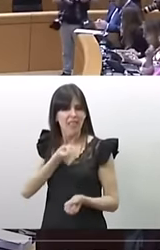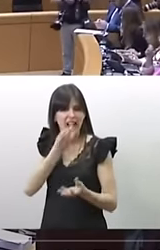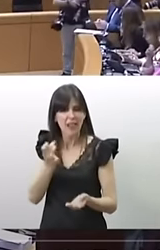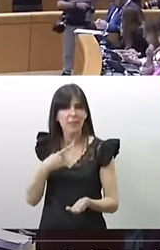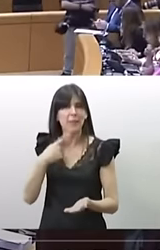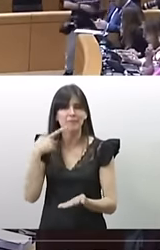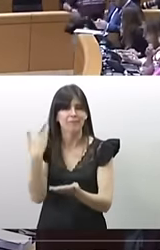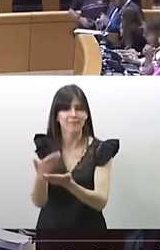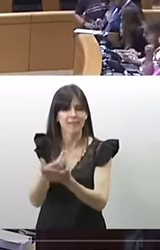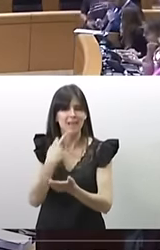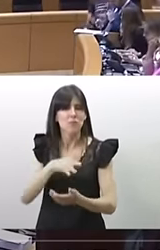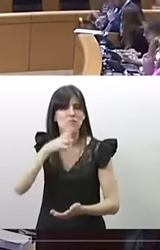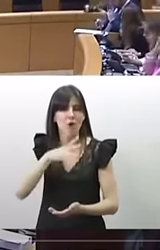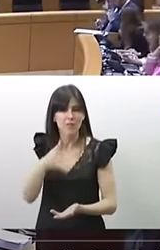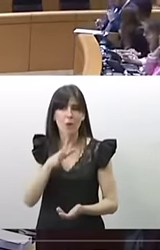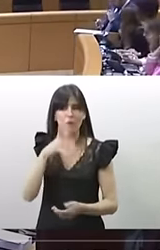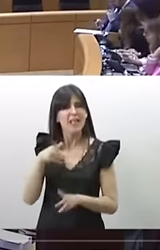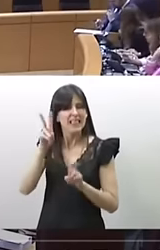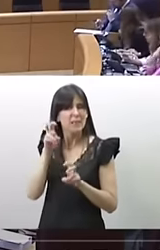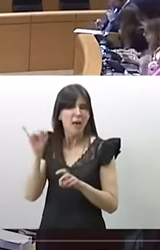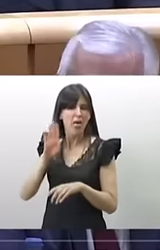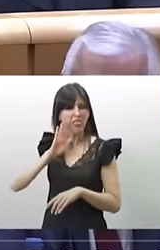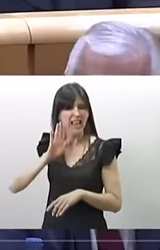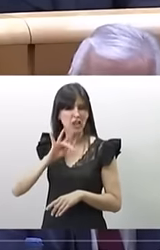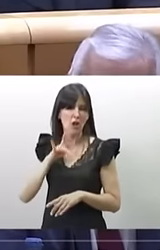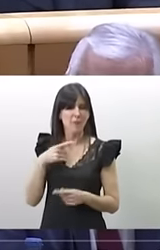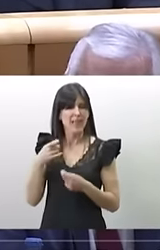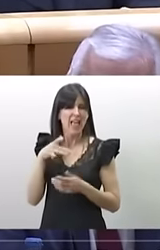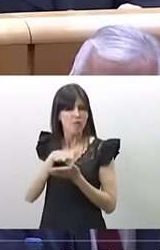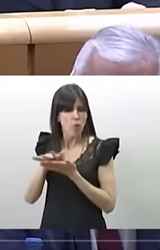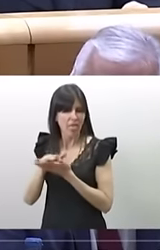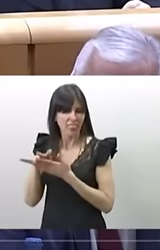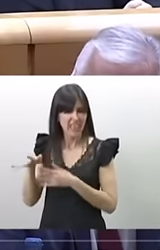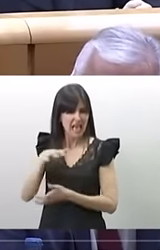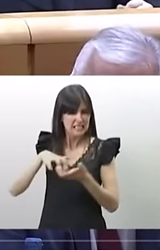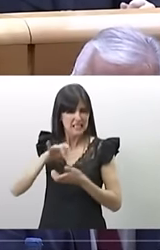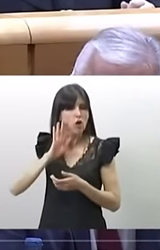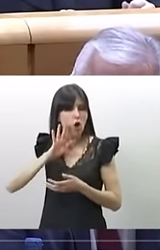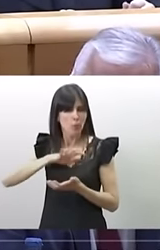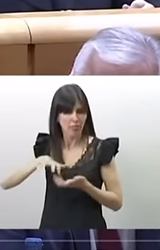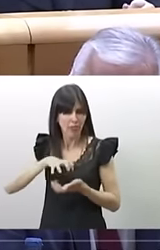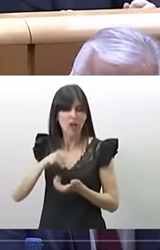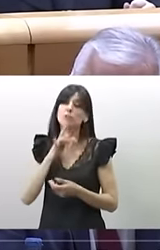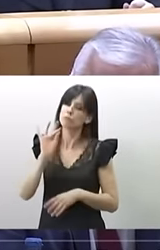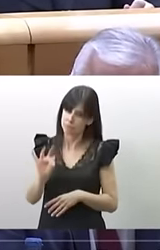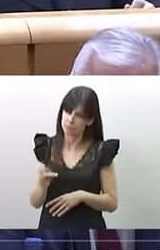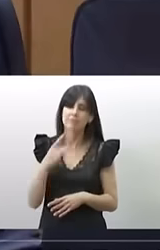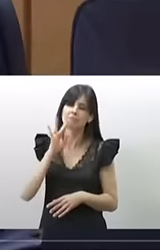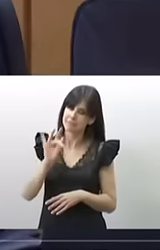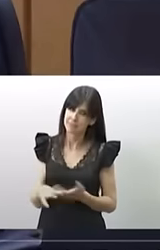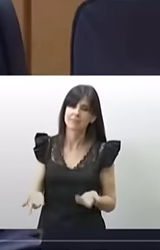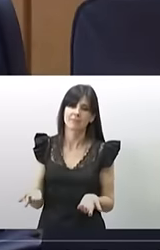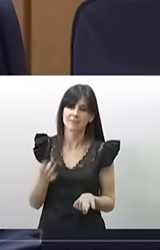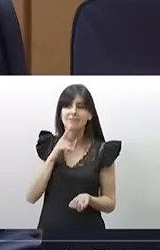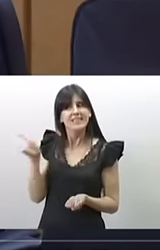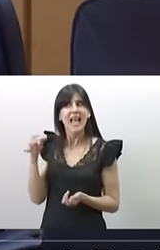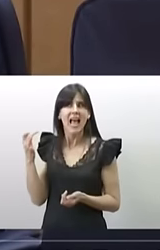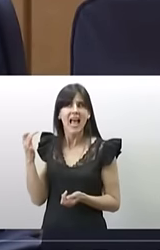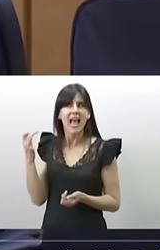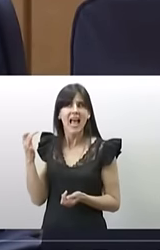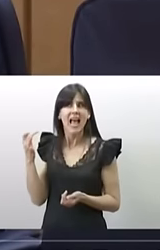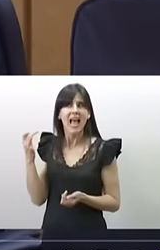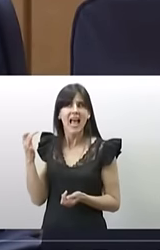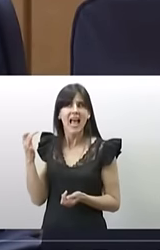dar explicaciones por presuntos delitos de tráfico de influencias y corrupción. Sí, señora Alegría. Y ella dará explicaciones